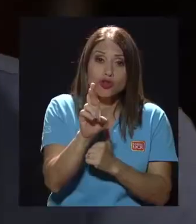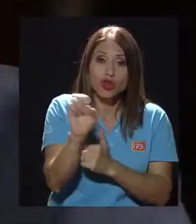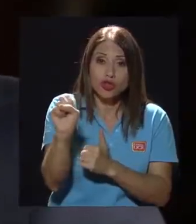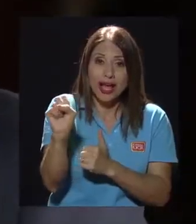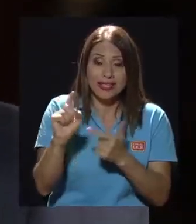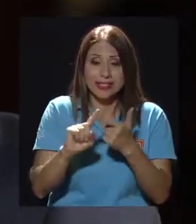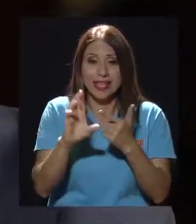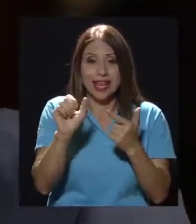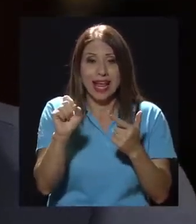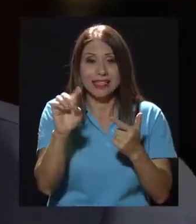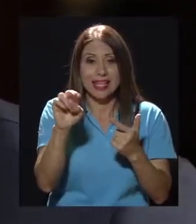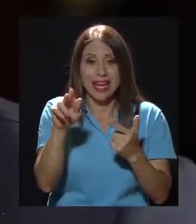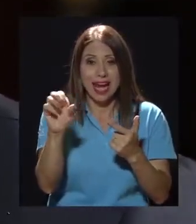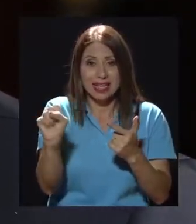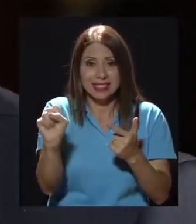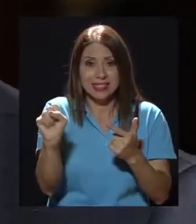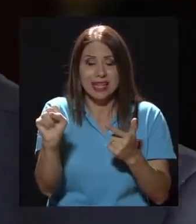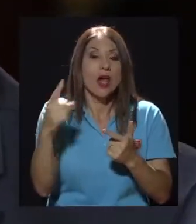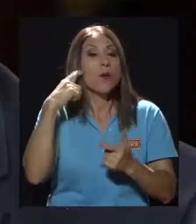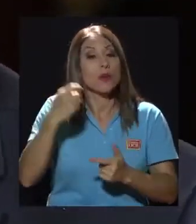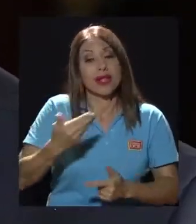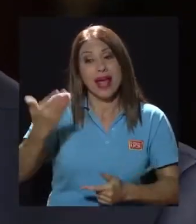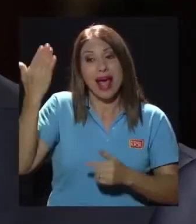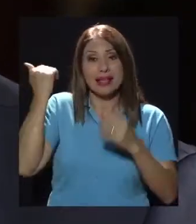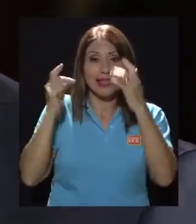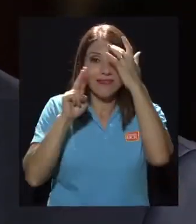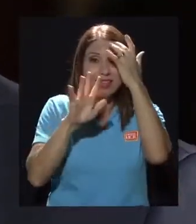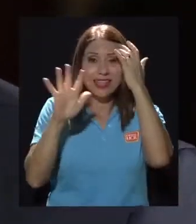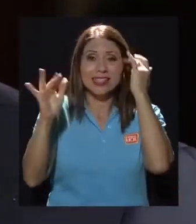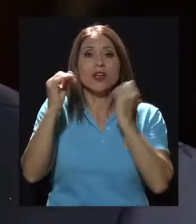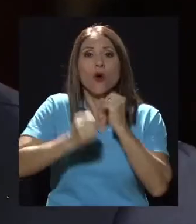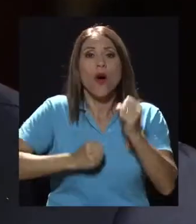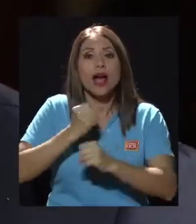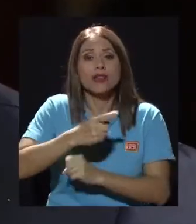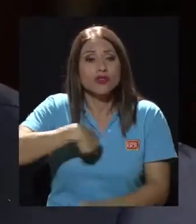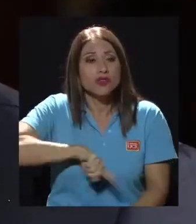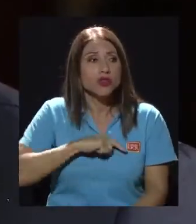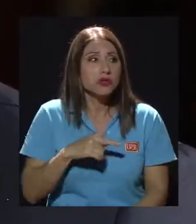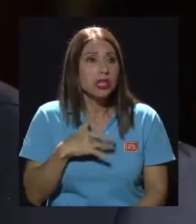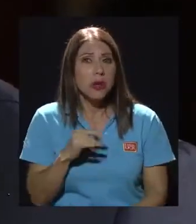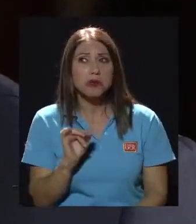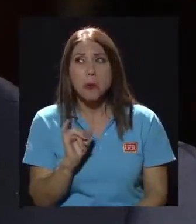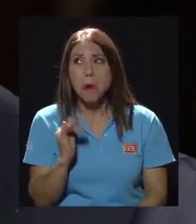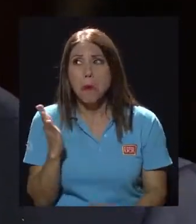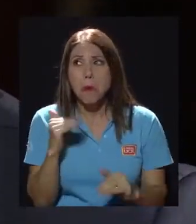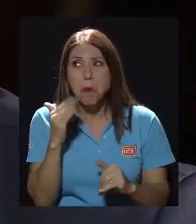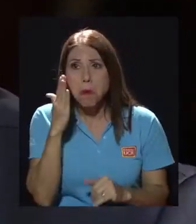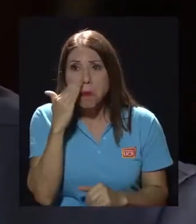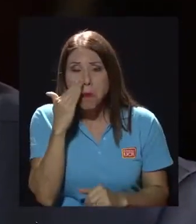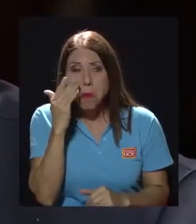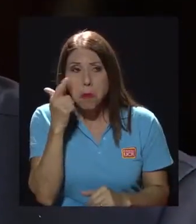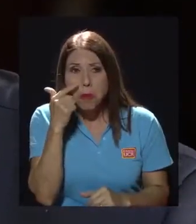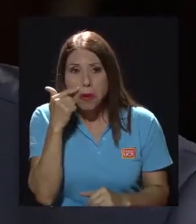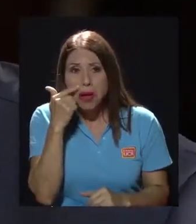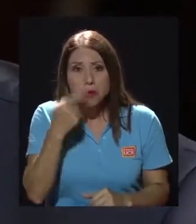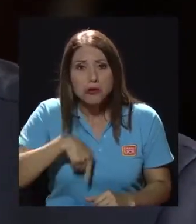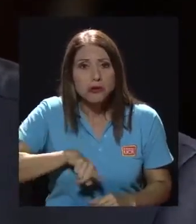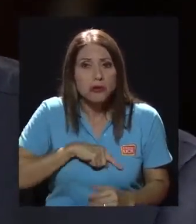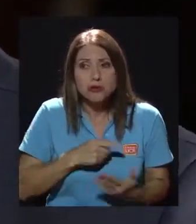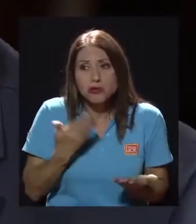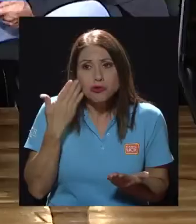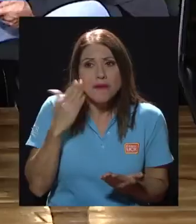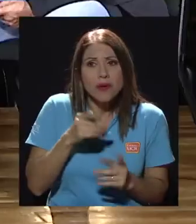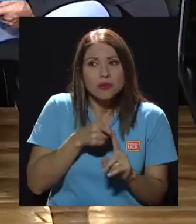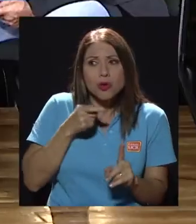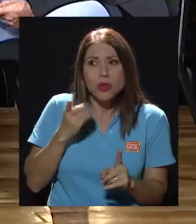porque hace 20 años o 25 años nosotros nos sentíamos como huérfanos, no sabíamos de dónde veníamos. Luego las otras obras, la del